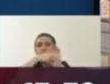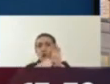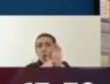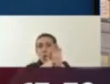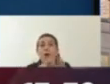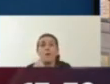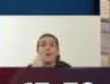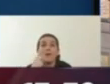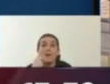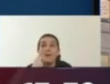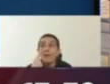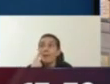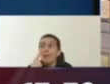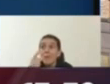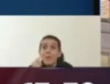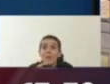Miren Mendoza.